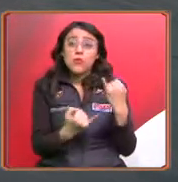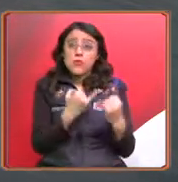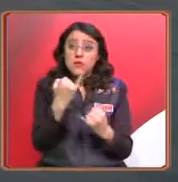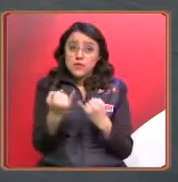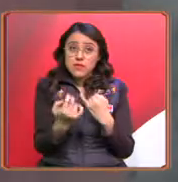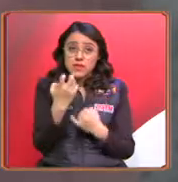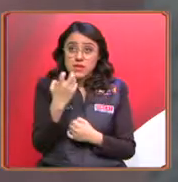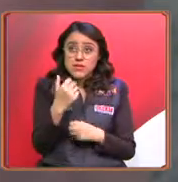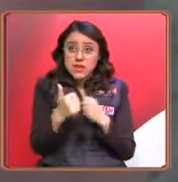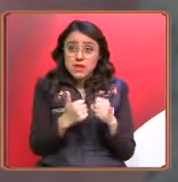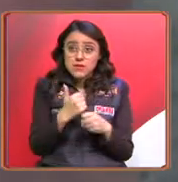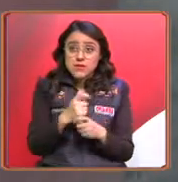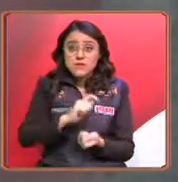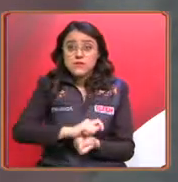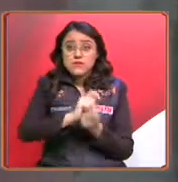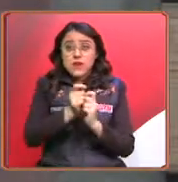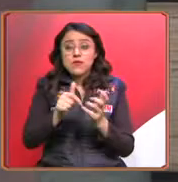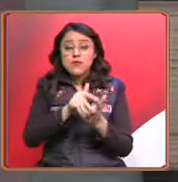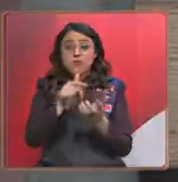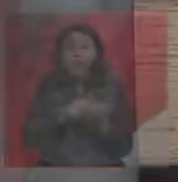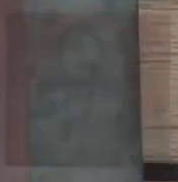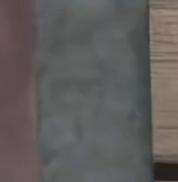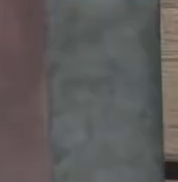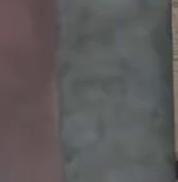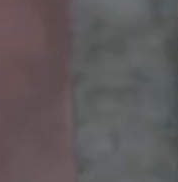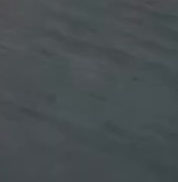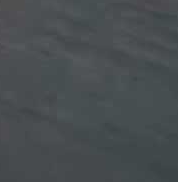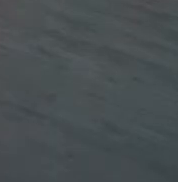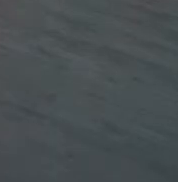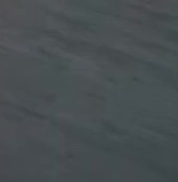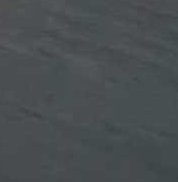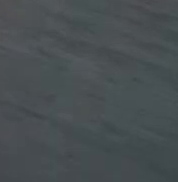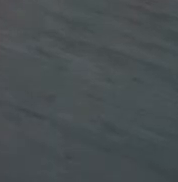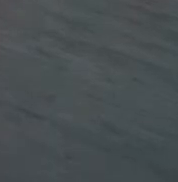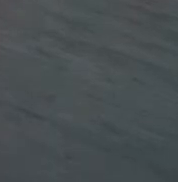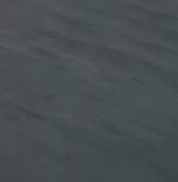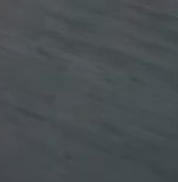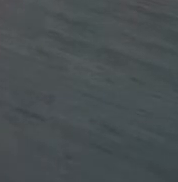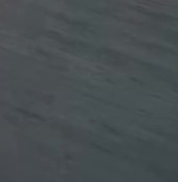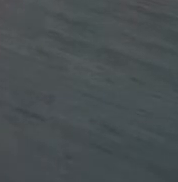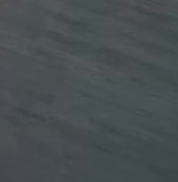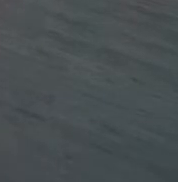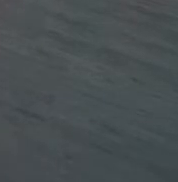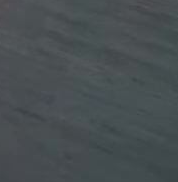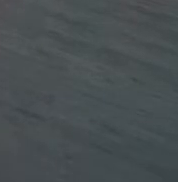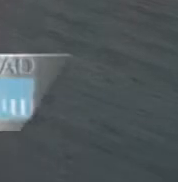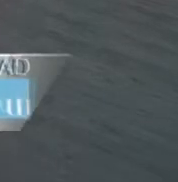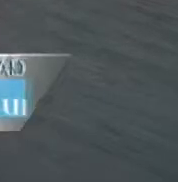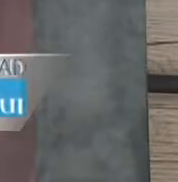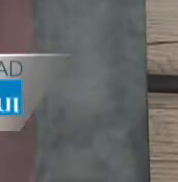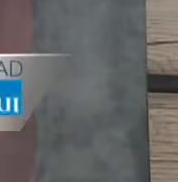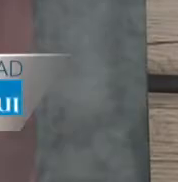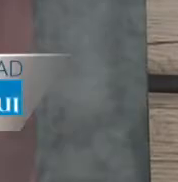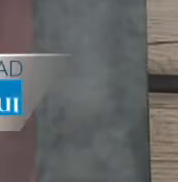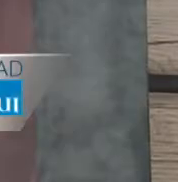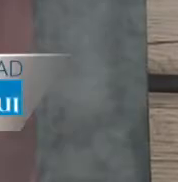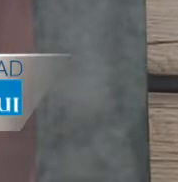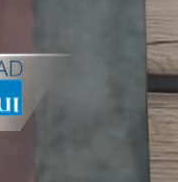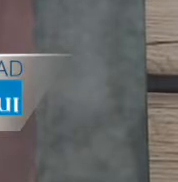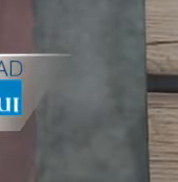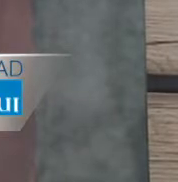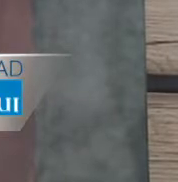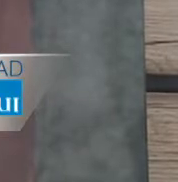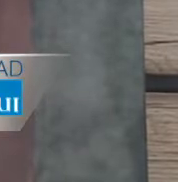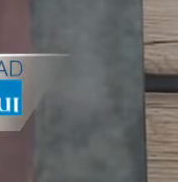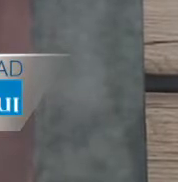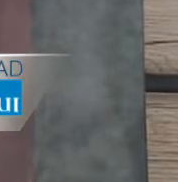juguetón nos transportará hasta tierras inglesas. Sí. Y no tiene que empacar. Ya estamos listos para